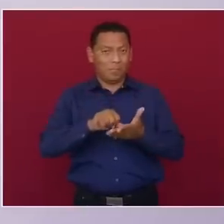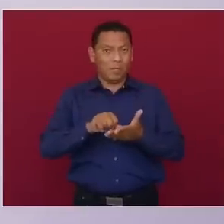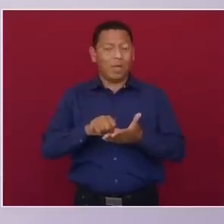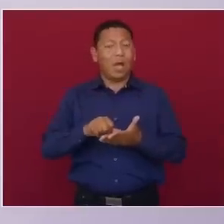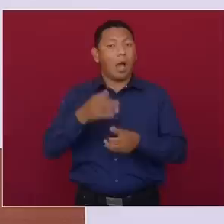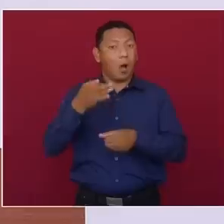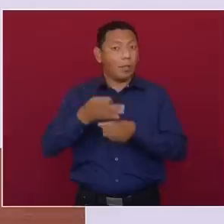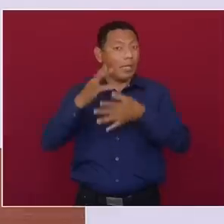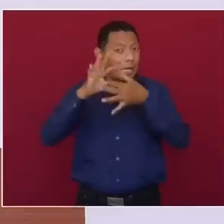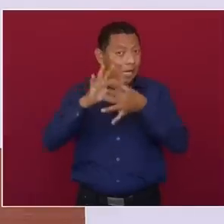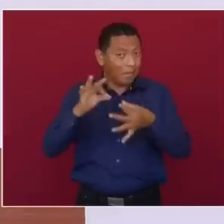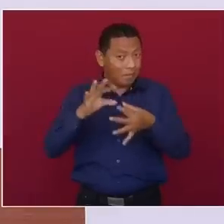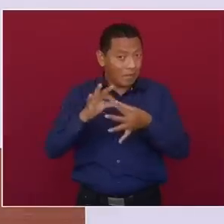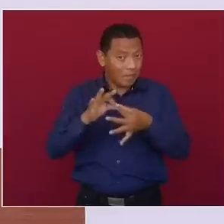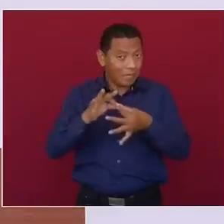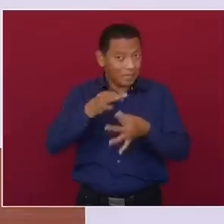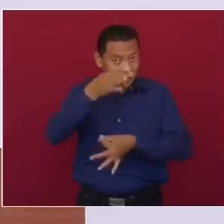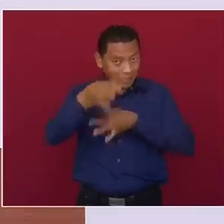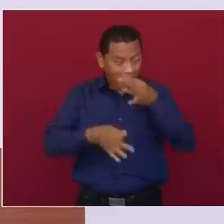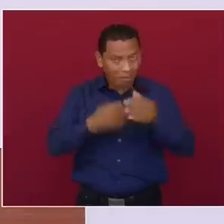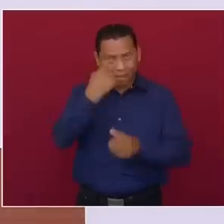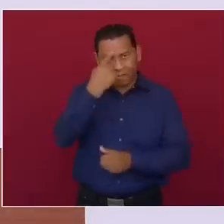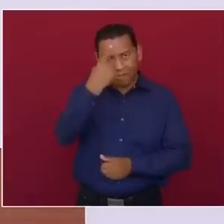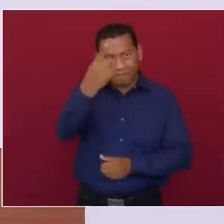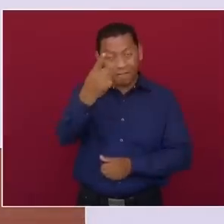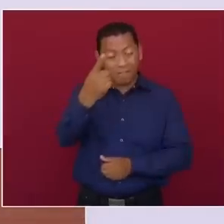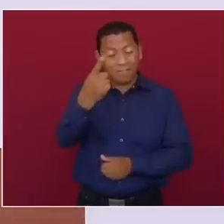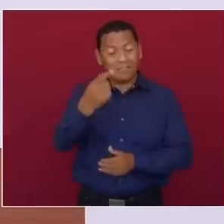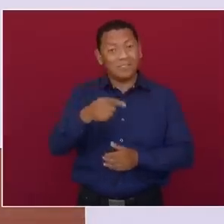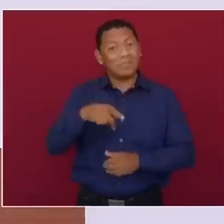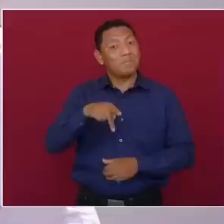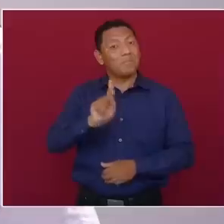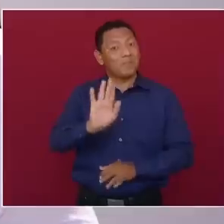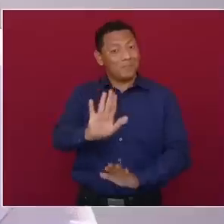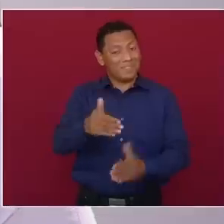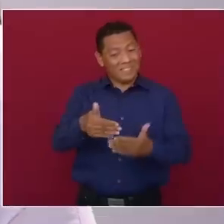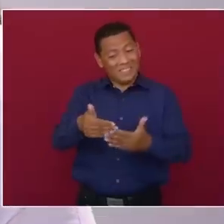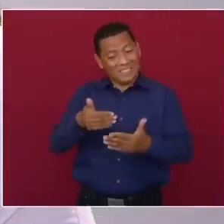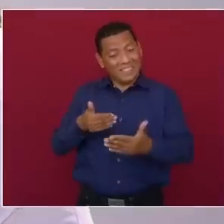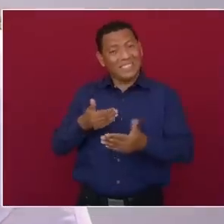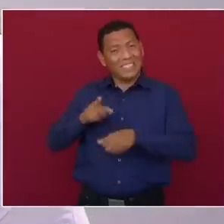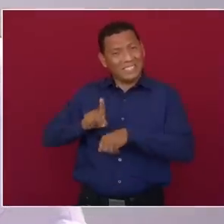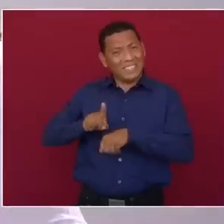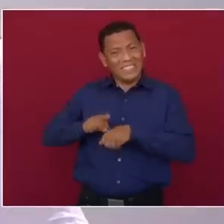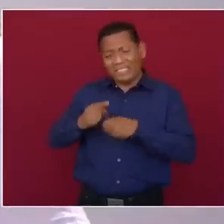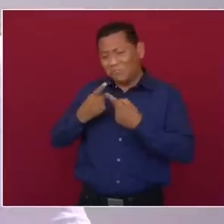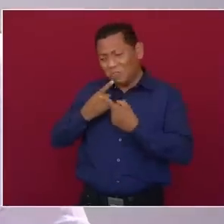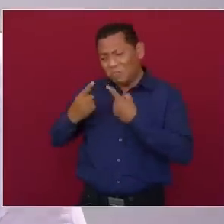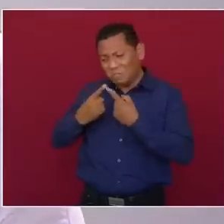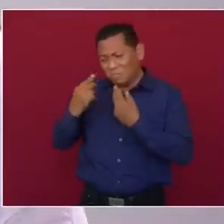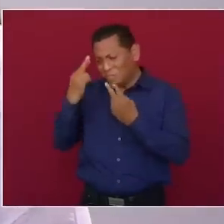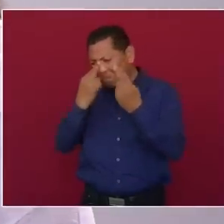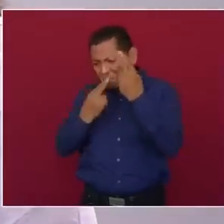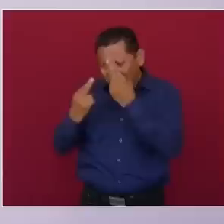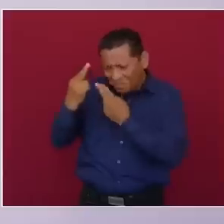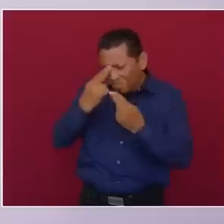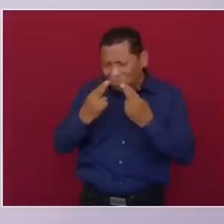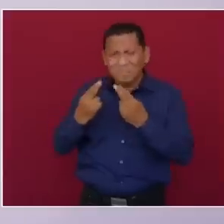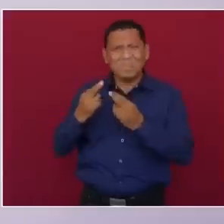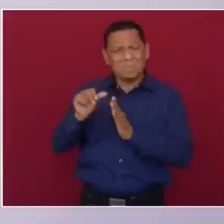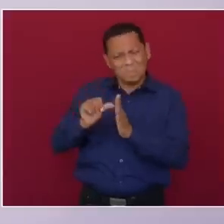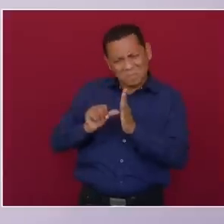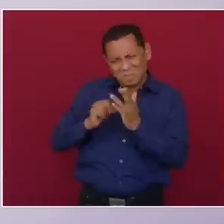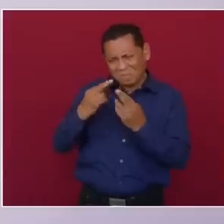ahora parece fácil, pero fueron días y meses de discusión y análisis. La siguiente gran